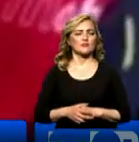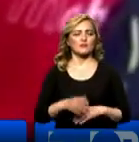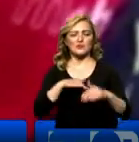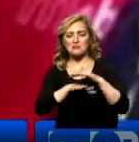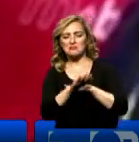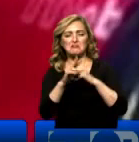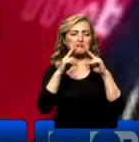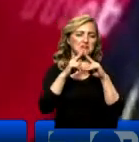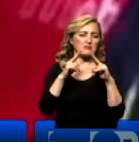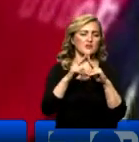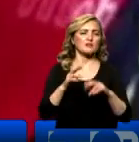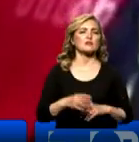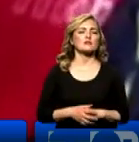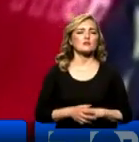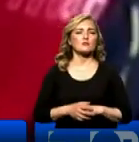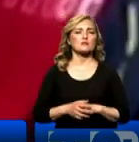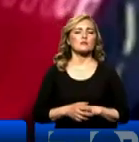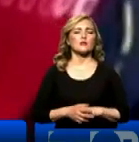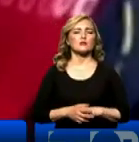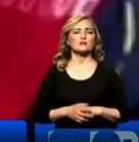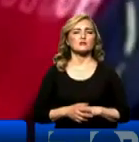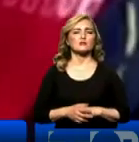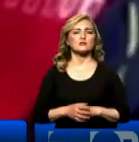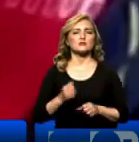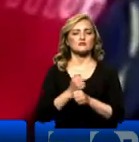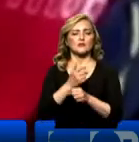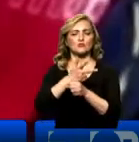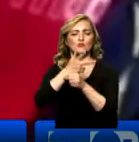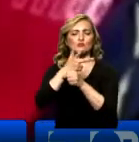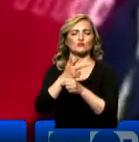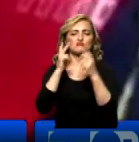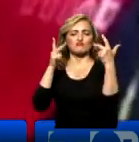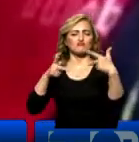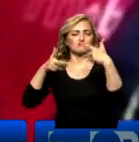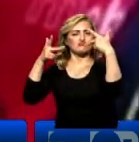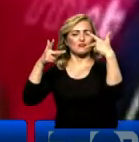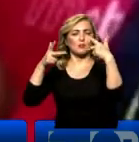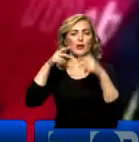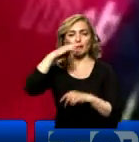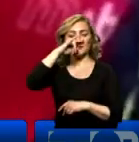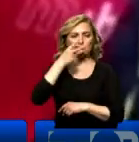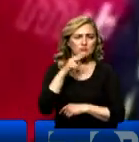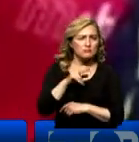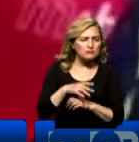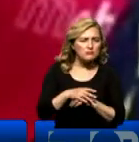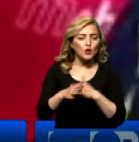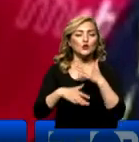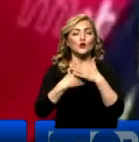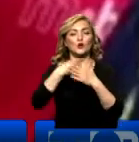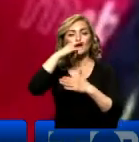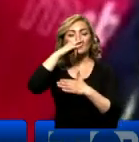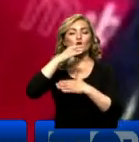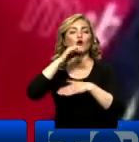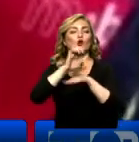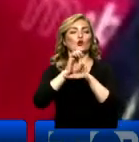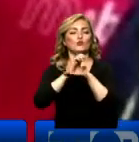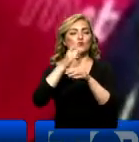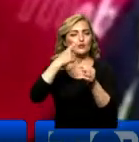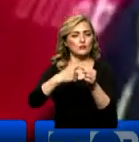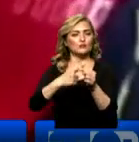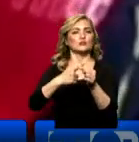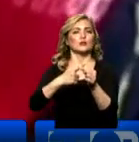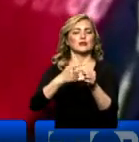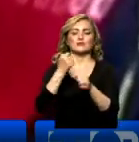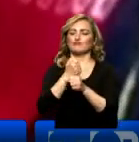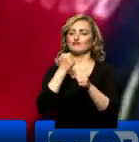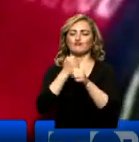conócenos, nosotros estamos trabajando y haciendo videos virtuales para que los niños, todos los niños del país y de Quito,